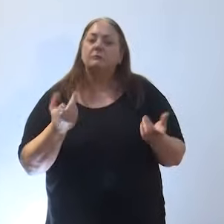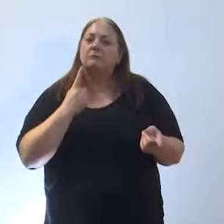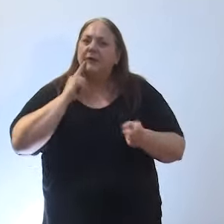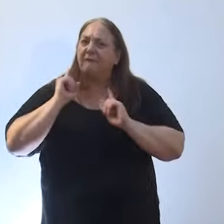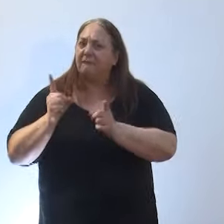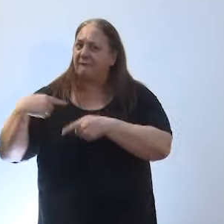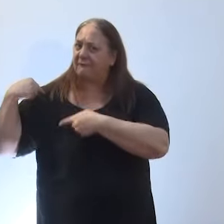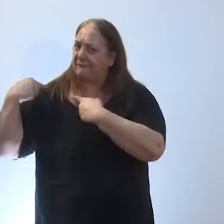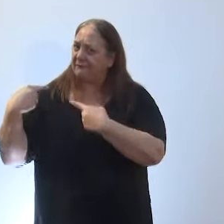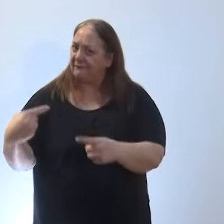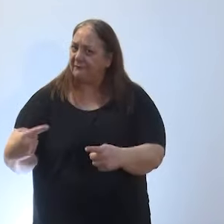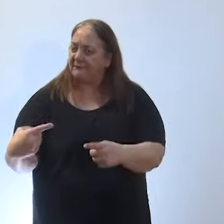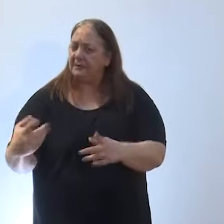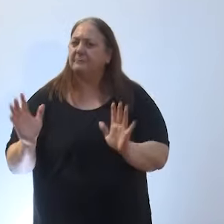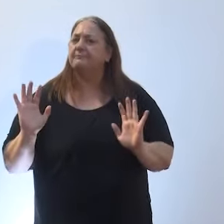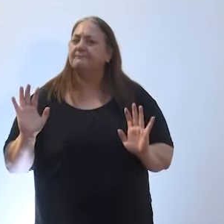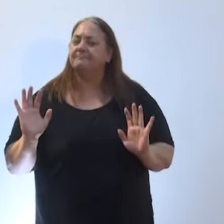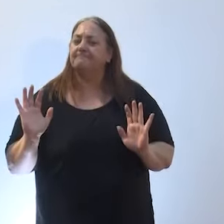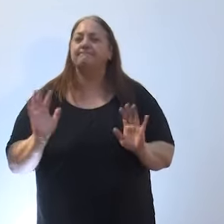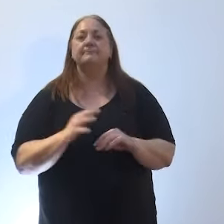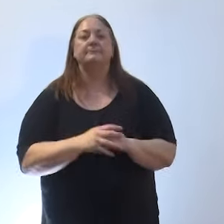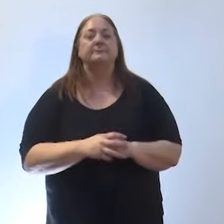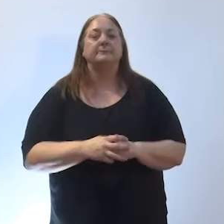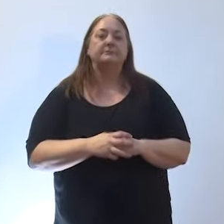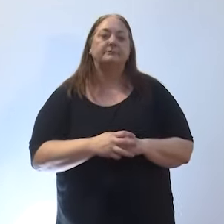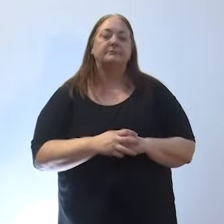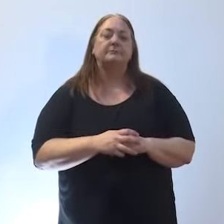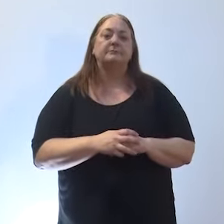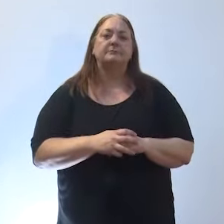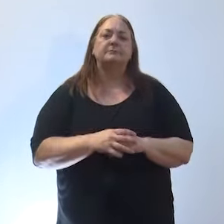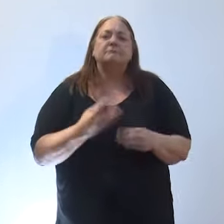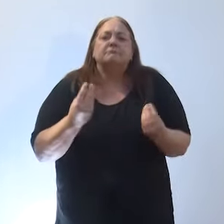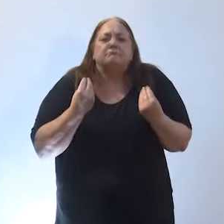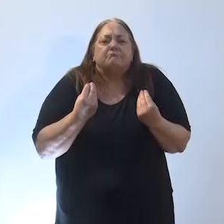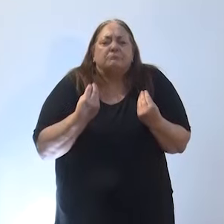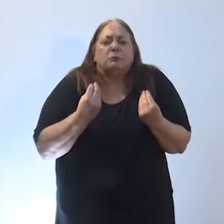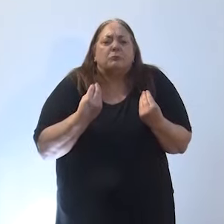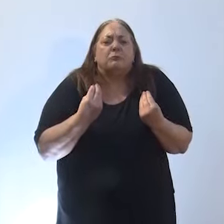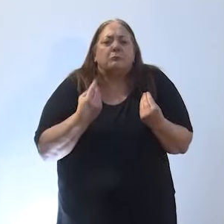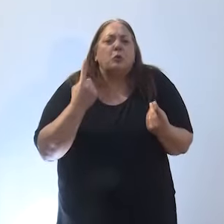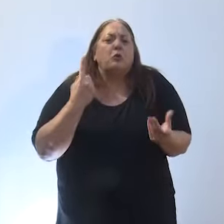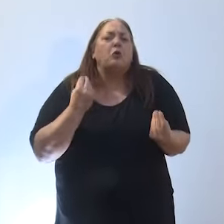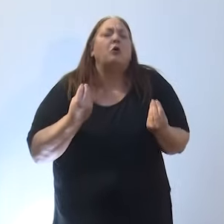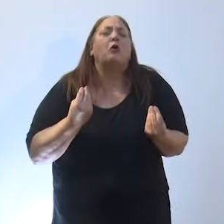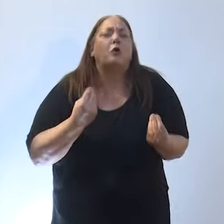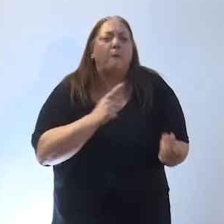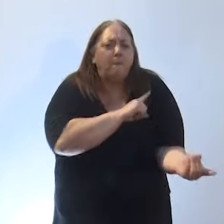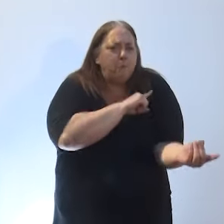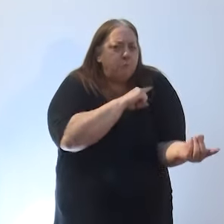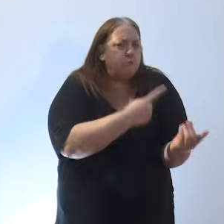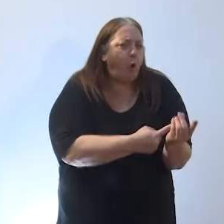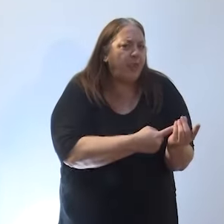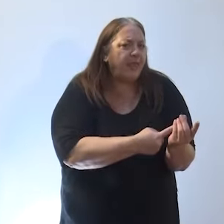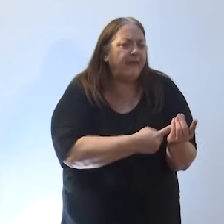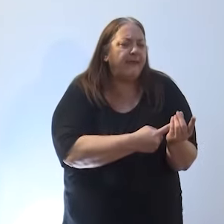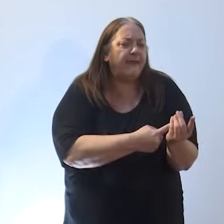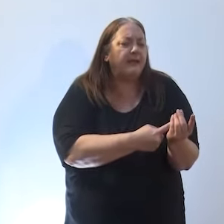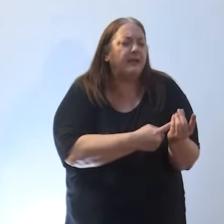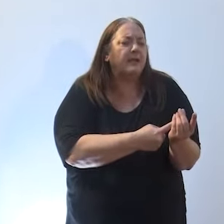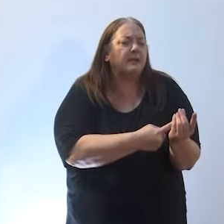eh que qué poder explicativo le podes otorgar esta